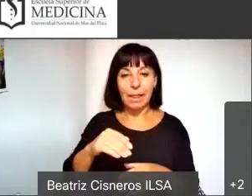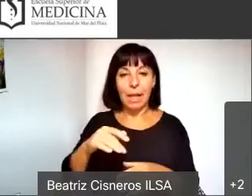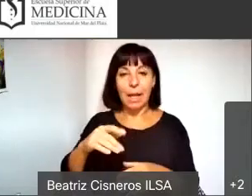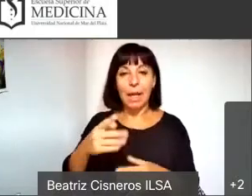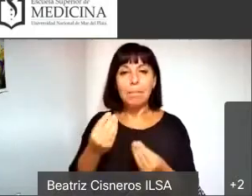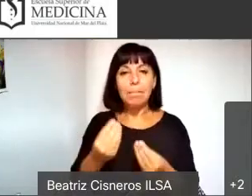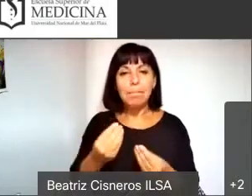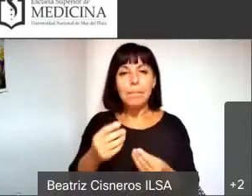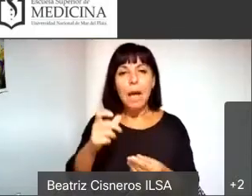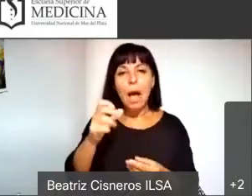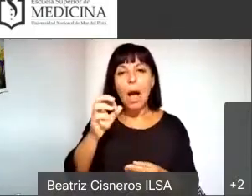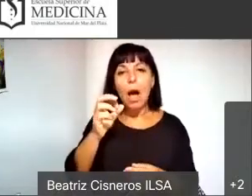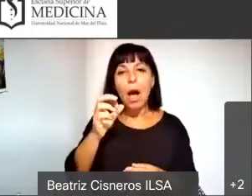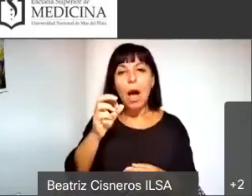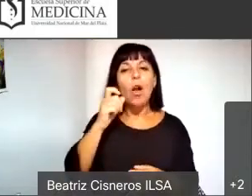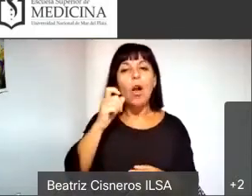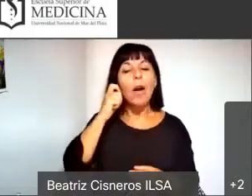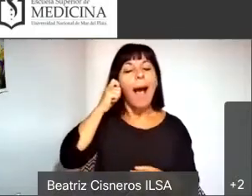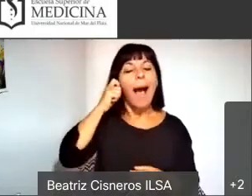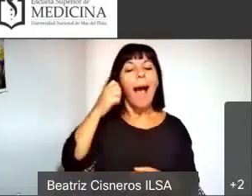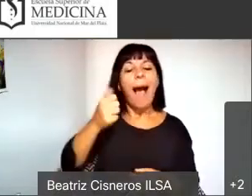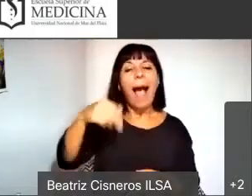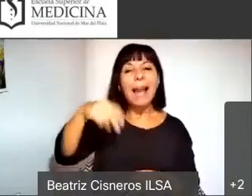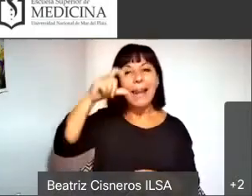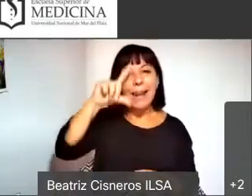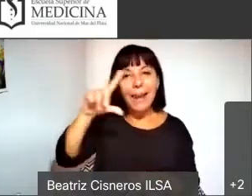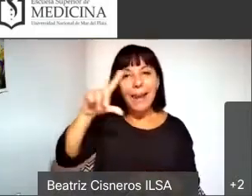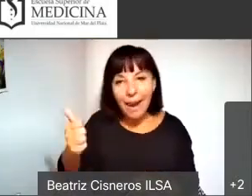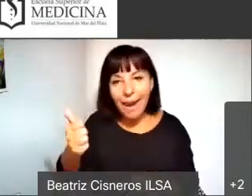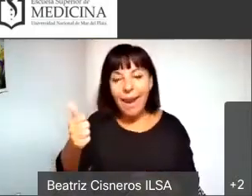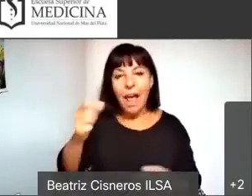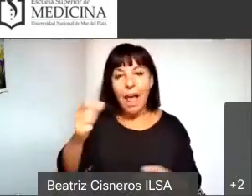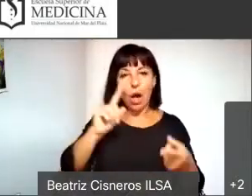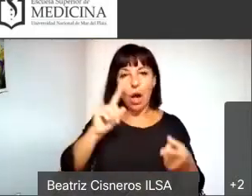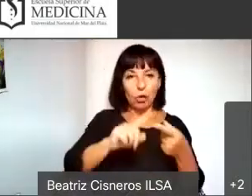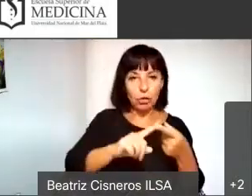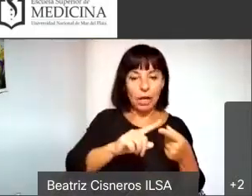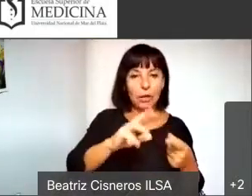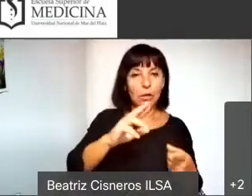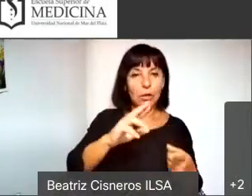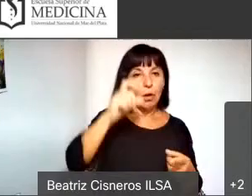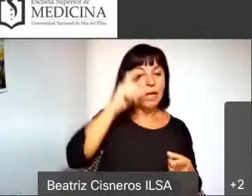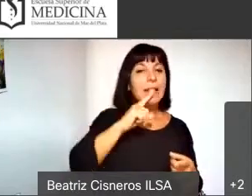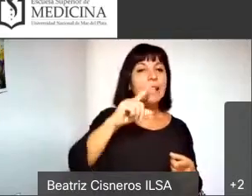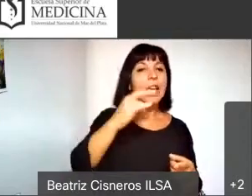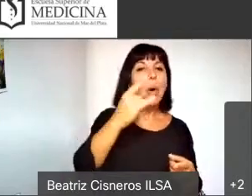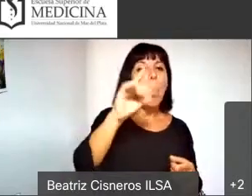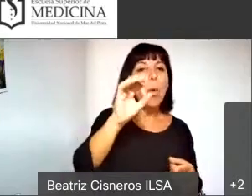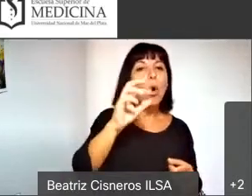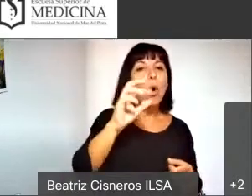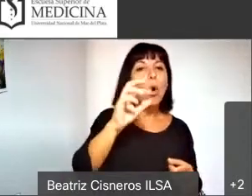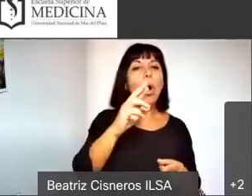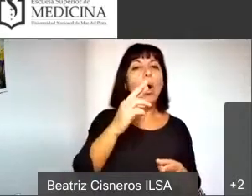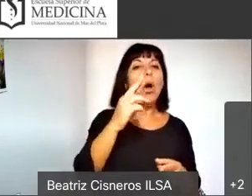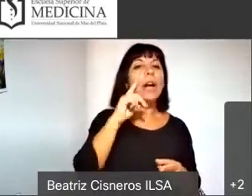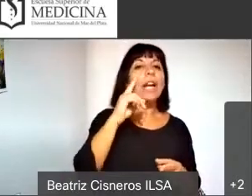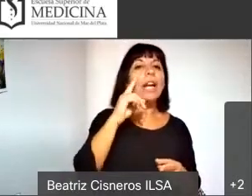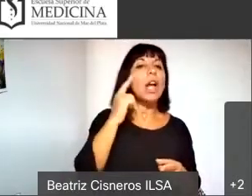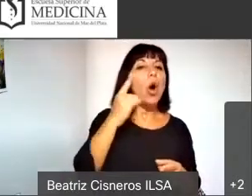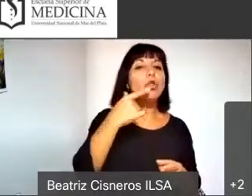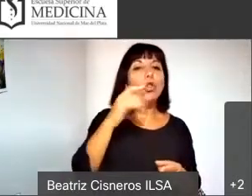una organela que funcionalmente está en contacto tanto con el retículo endoplásmico rugoso como con el liso.